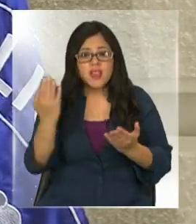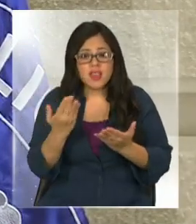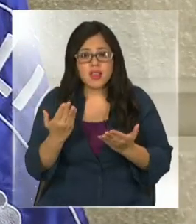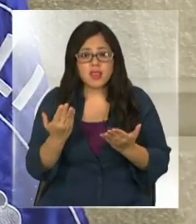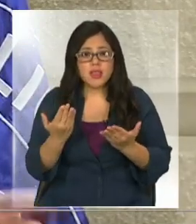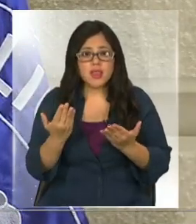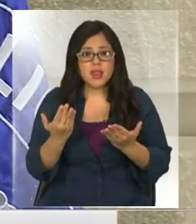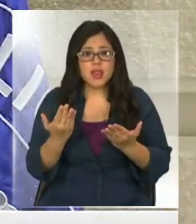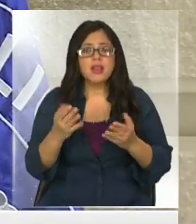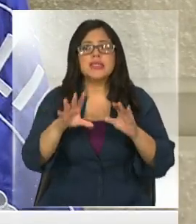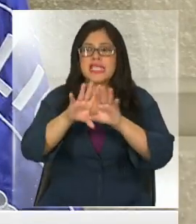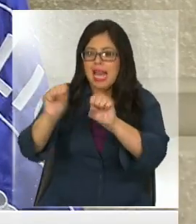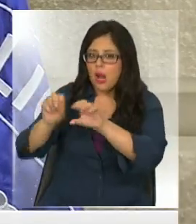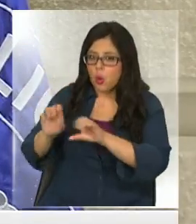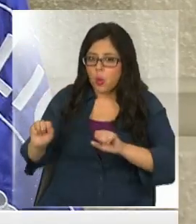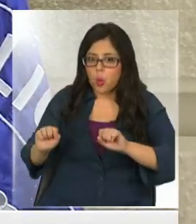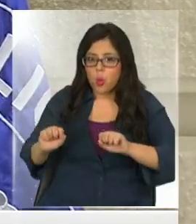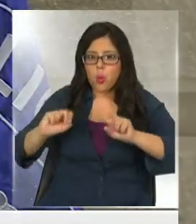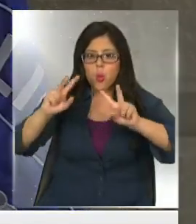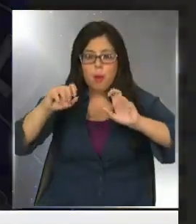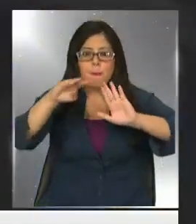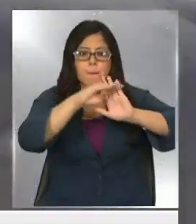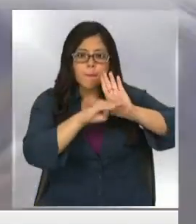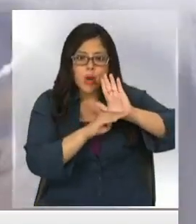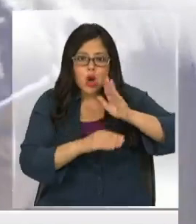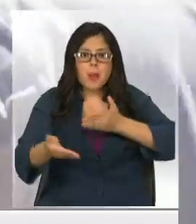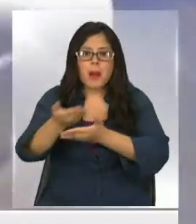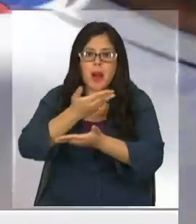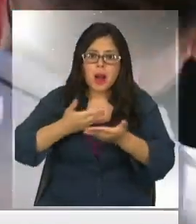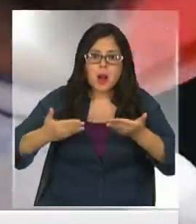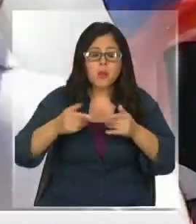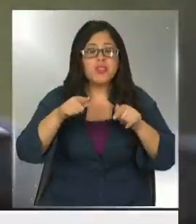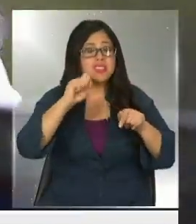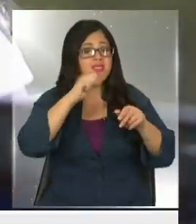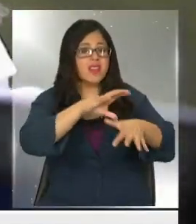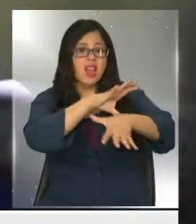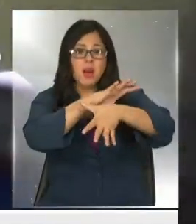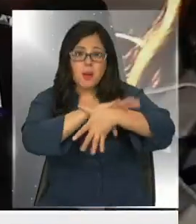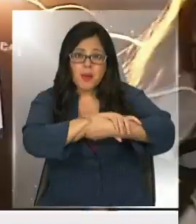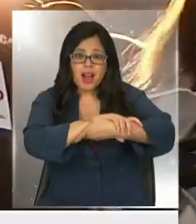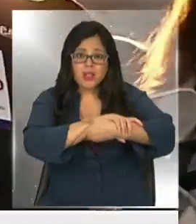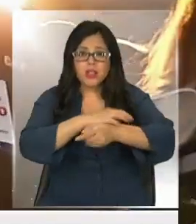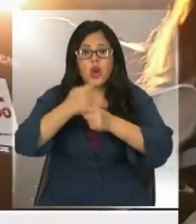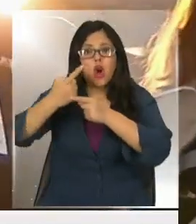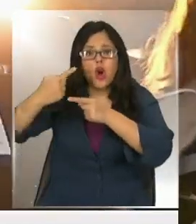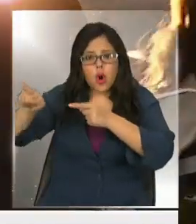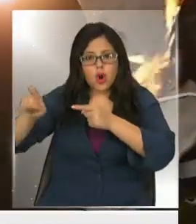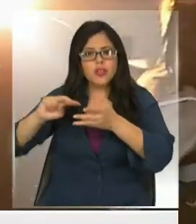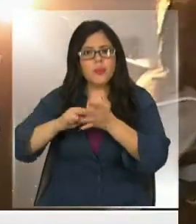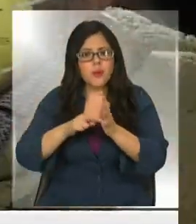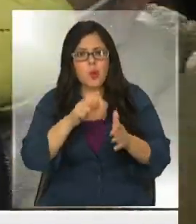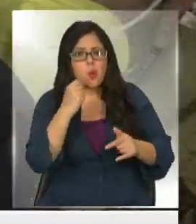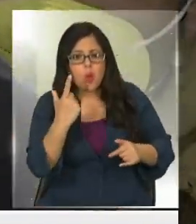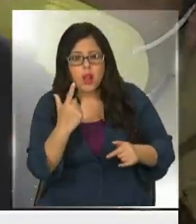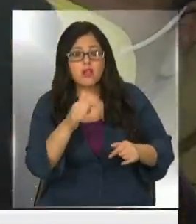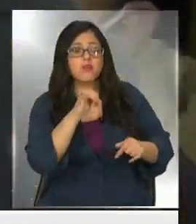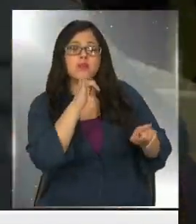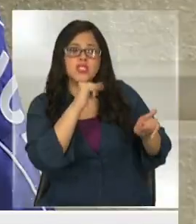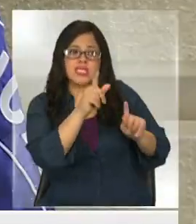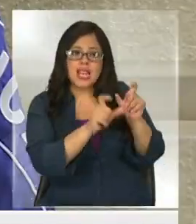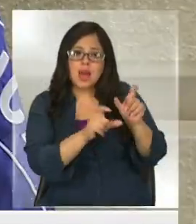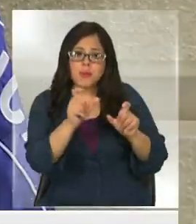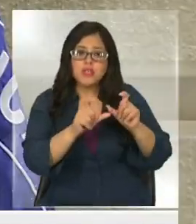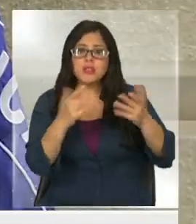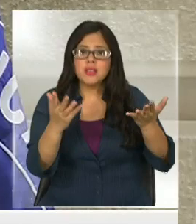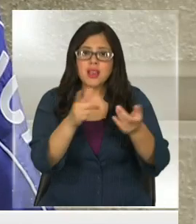ponernos de acuerdo respecto de un programa común y si hablamos de pactos hay otra encrucijada yo no sé si estas personas que se